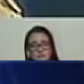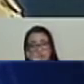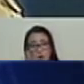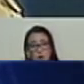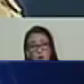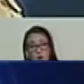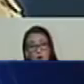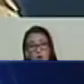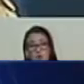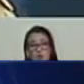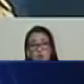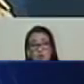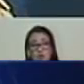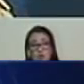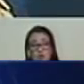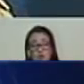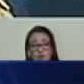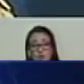Miren esto: